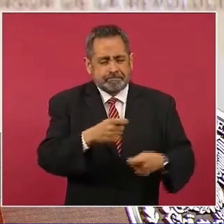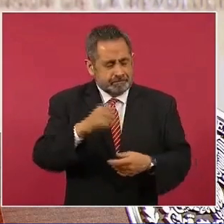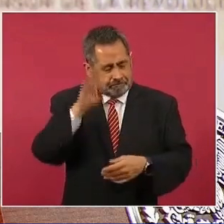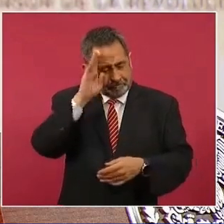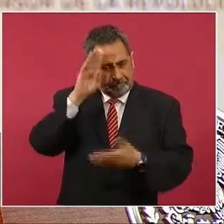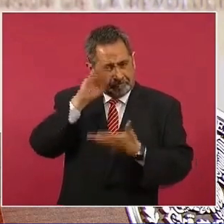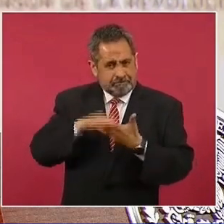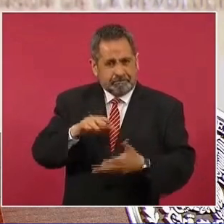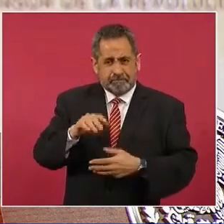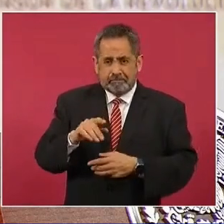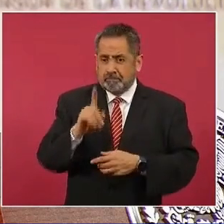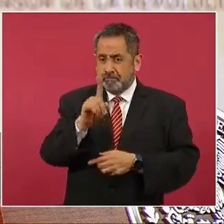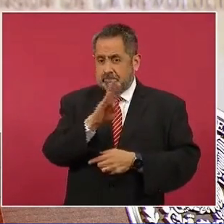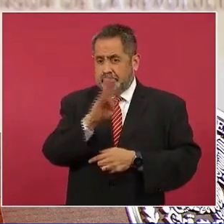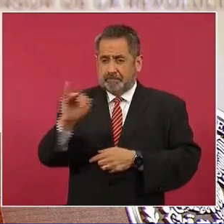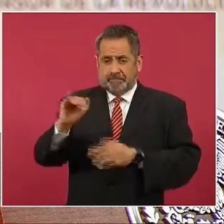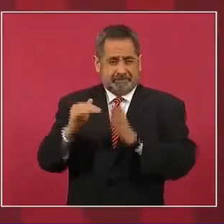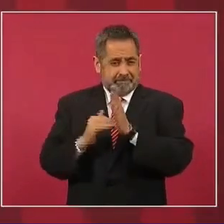de $1 billón